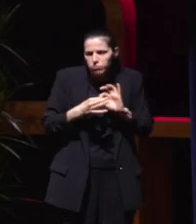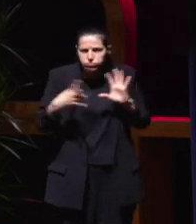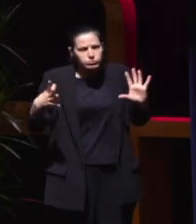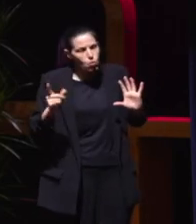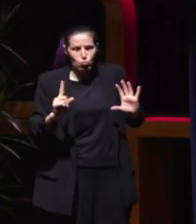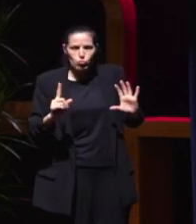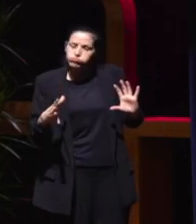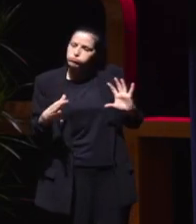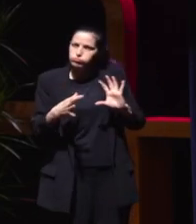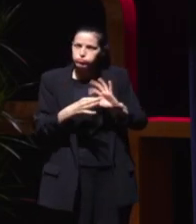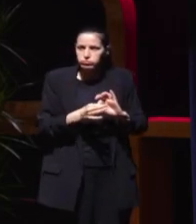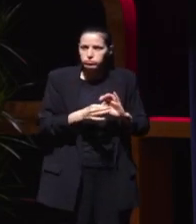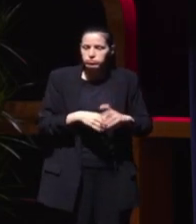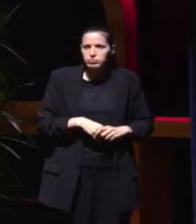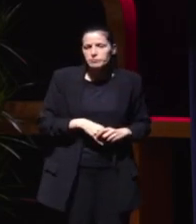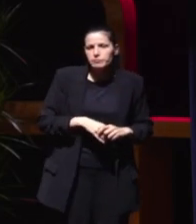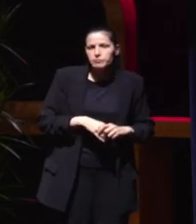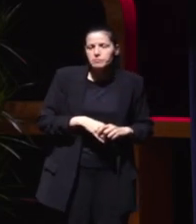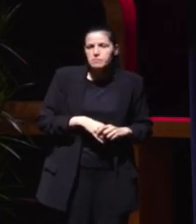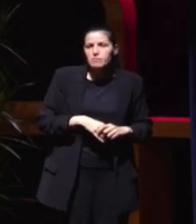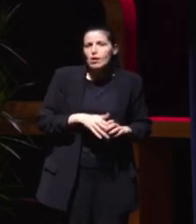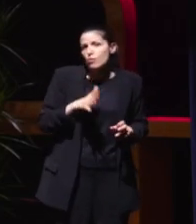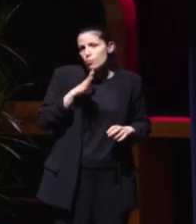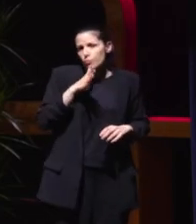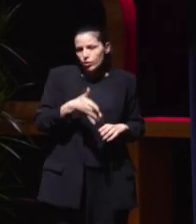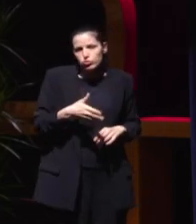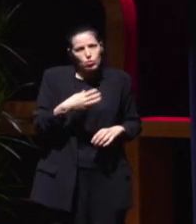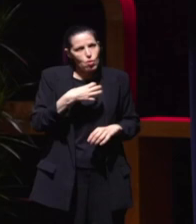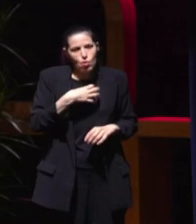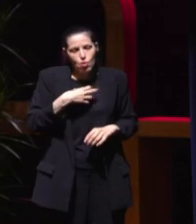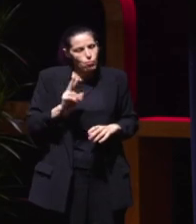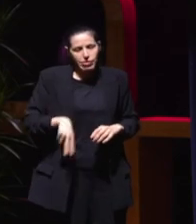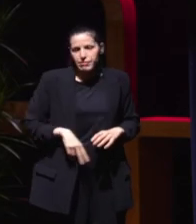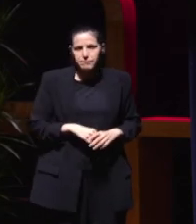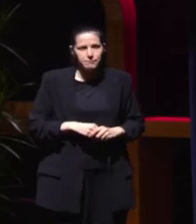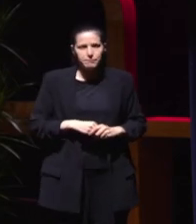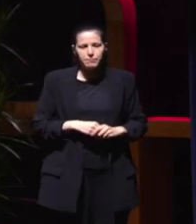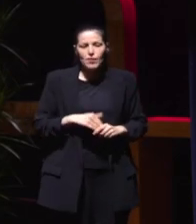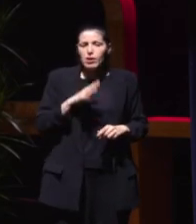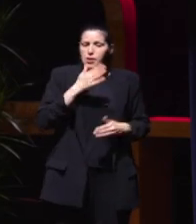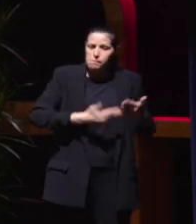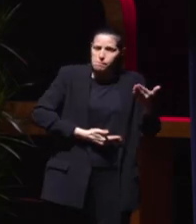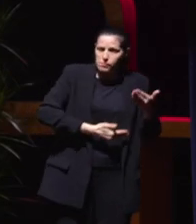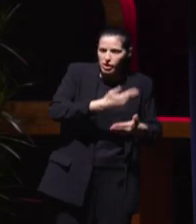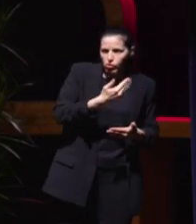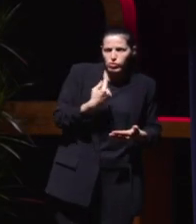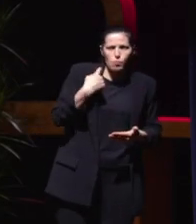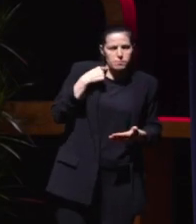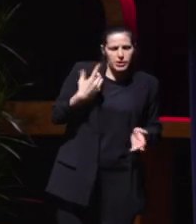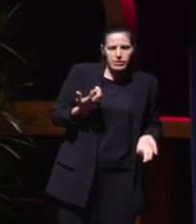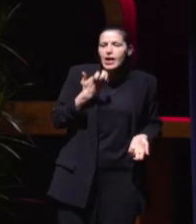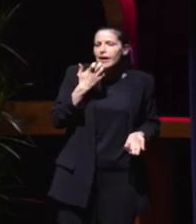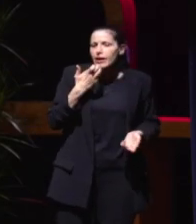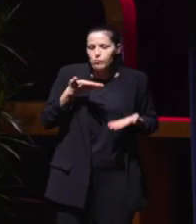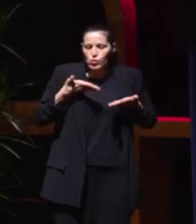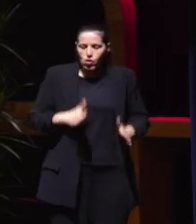desengrasante informativo Y eso no puede ser porque este periódico está perdiendo por ejemplo mis hijas que tienen